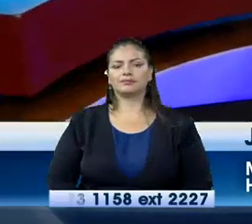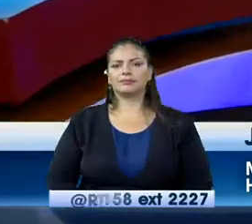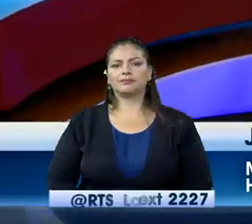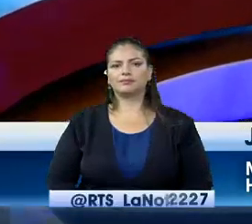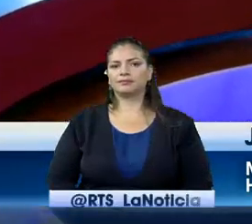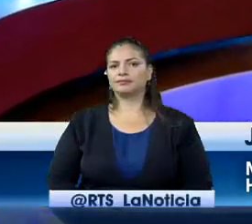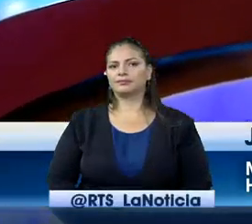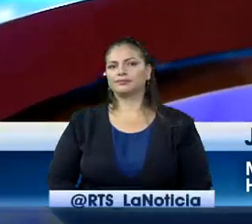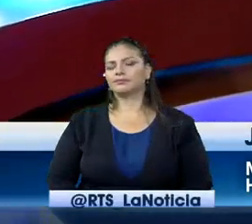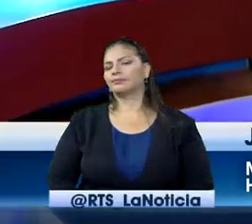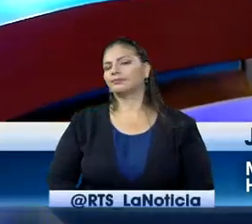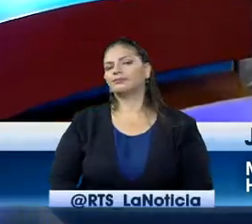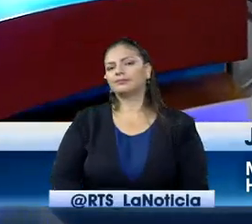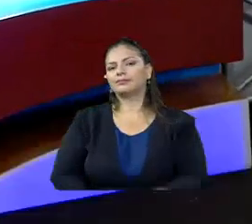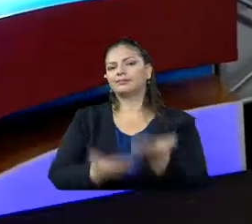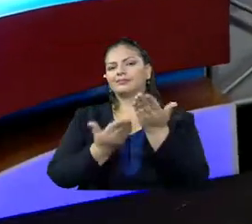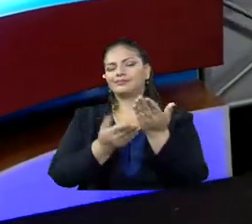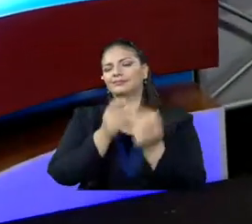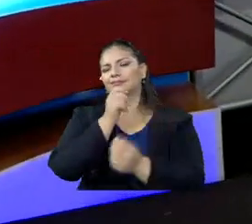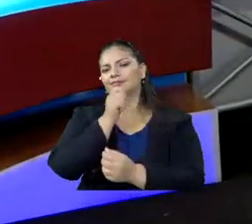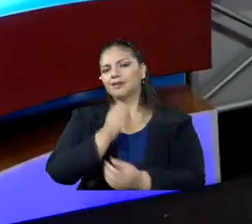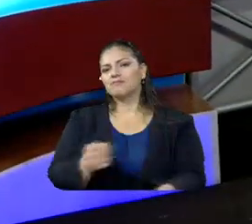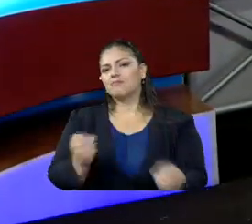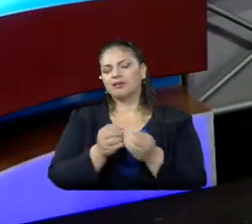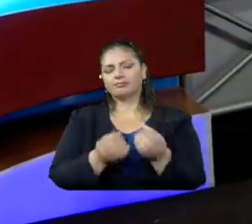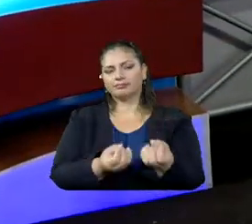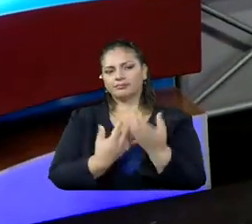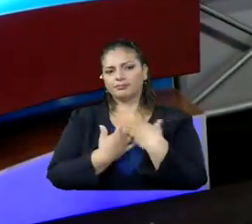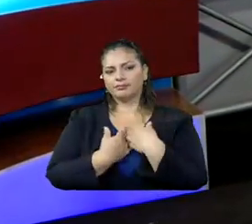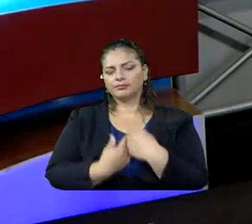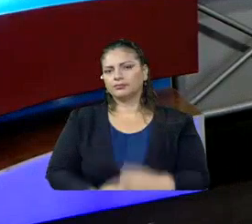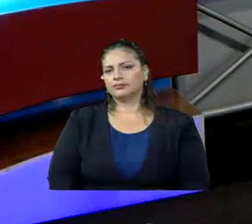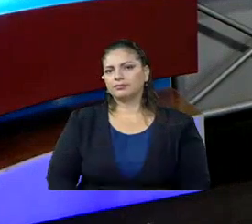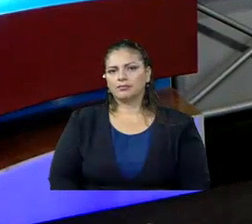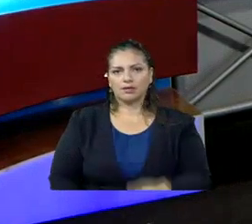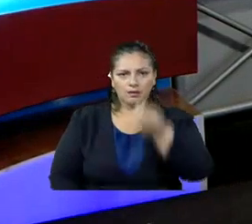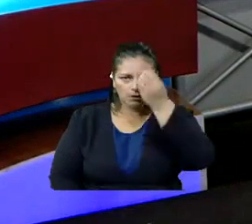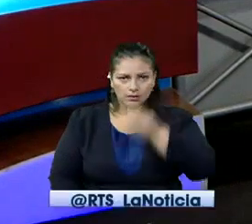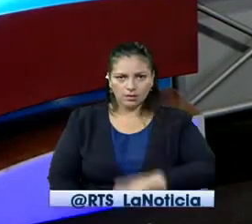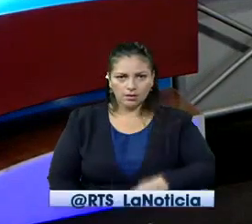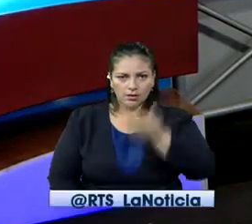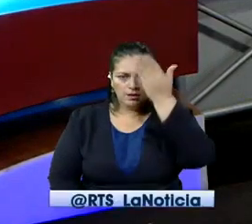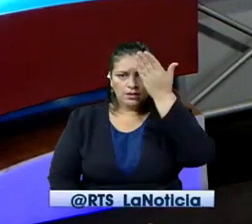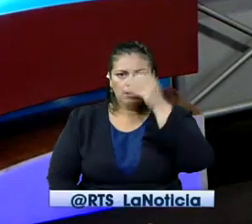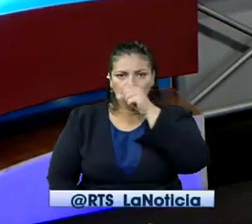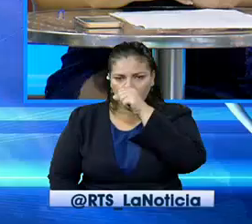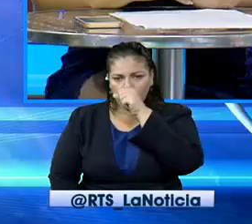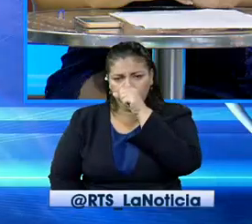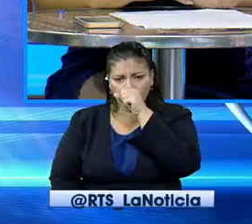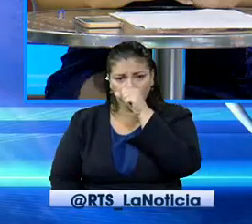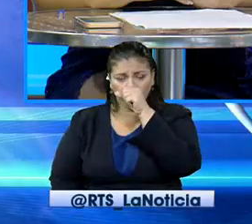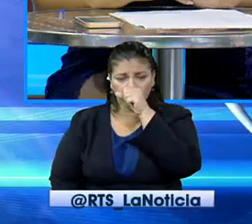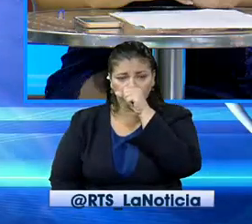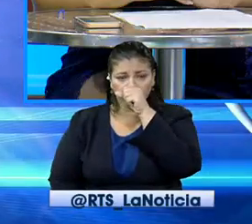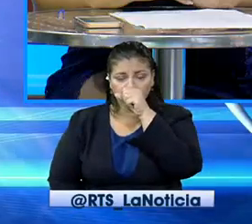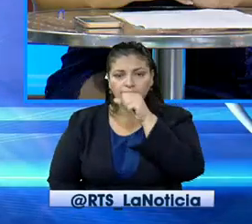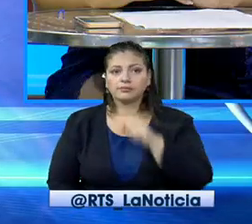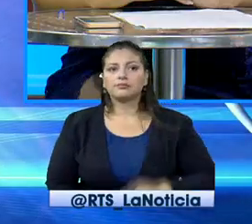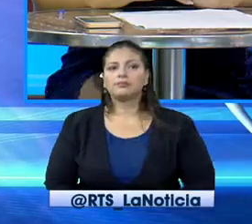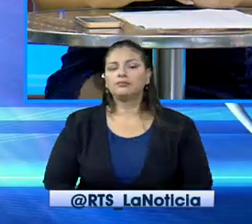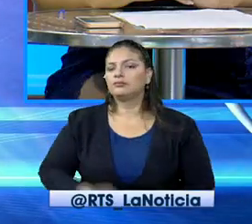Retomamos la señal con Enrique Muñoz, está listo para más información. Adelante, Enrique, buen día. Sí, hola, ¿qué tal, Roselena? Seguimos acá desde la entrada